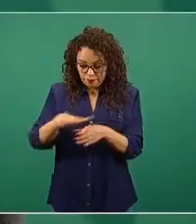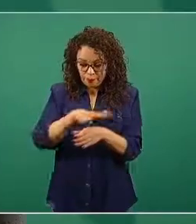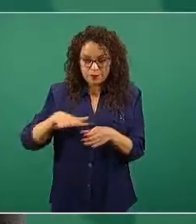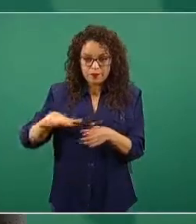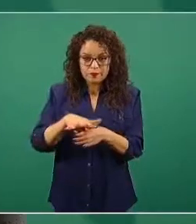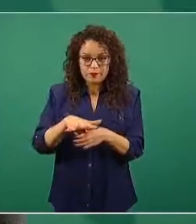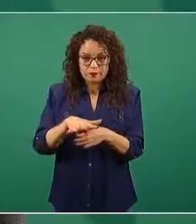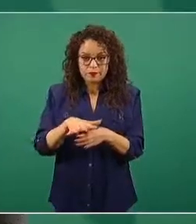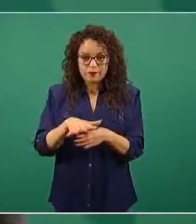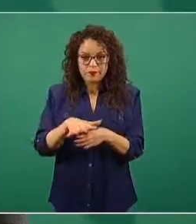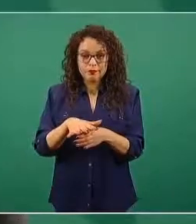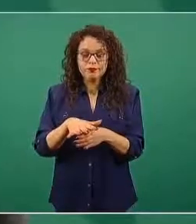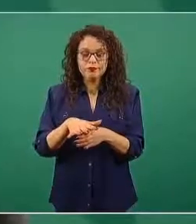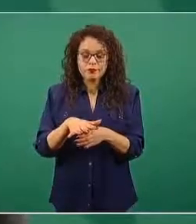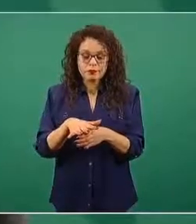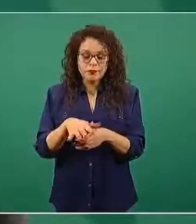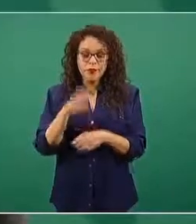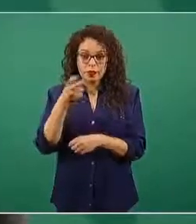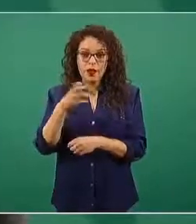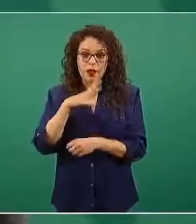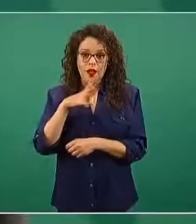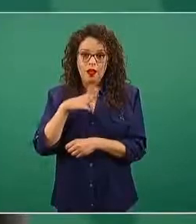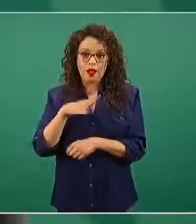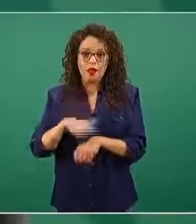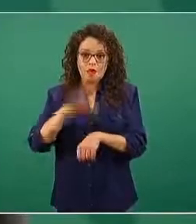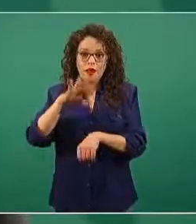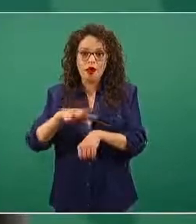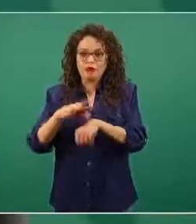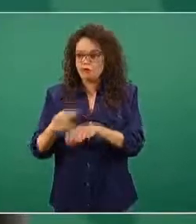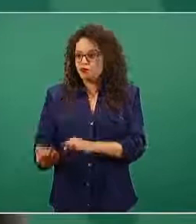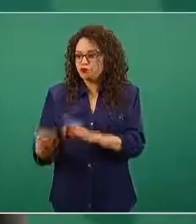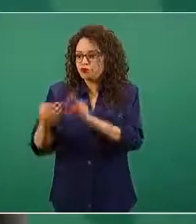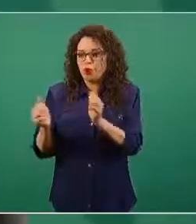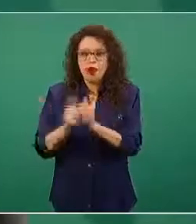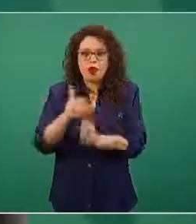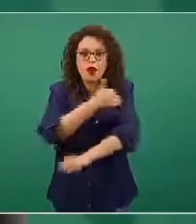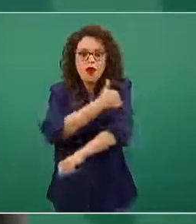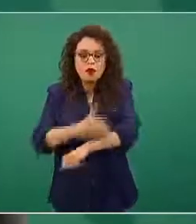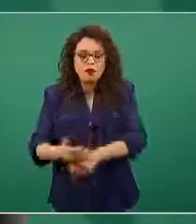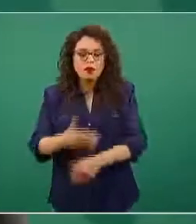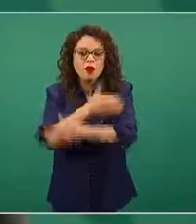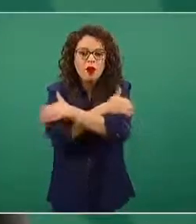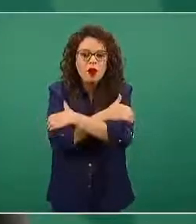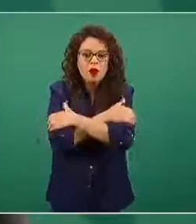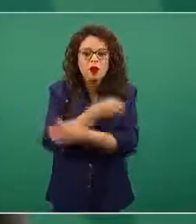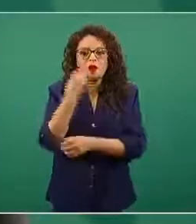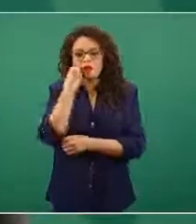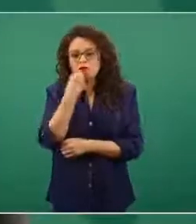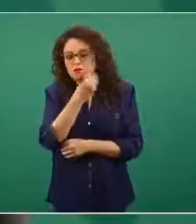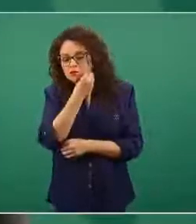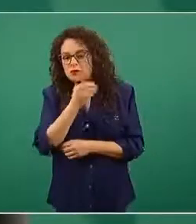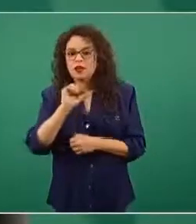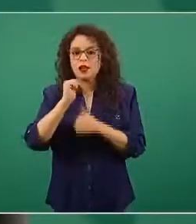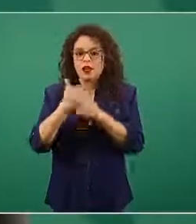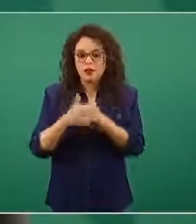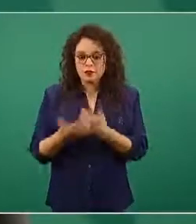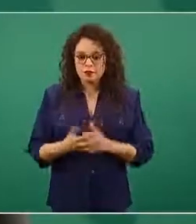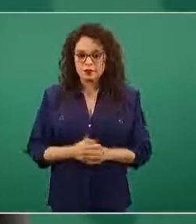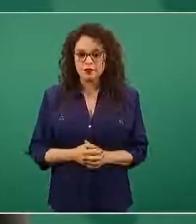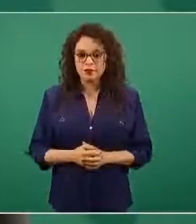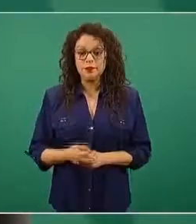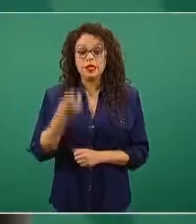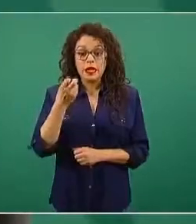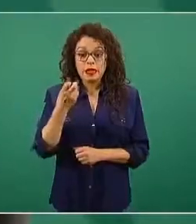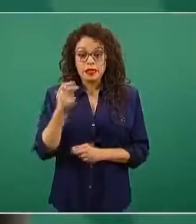persona podría estar en un contacto, podría haber todavía abrazado o besado a sus seres queridos, y es más en ese